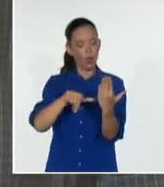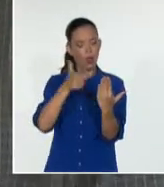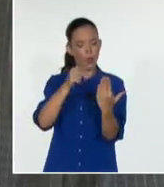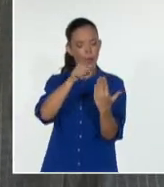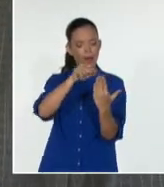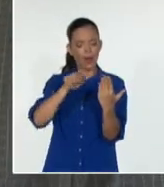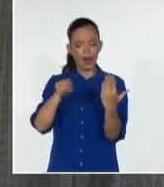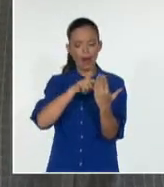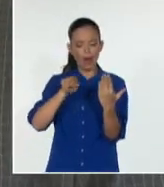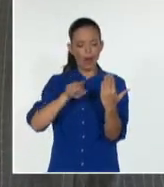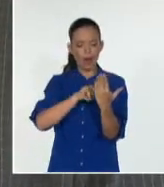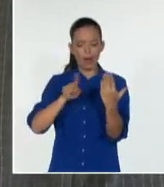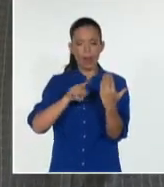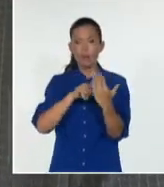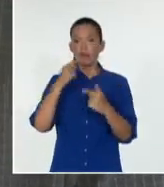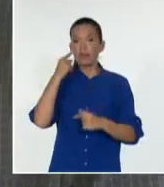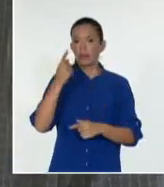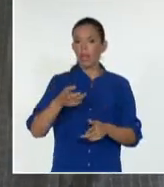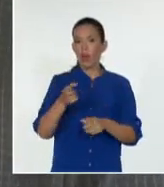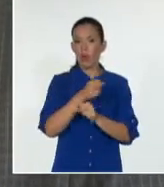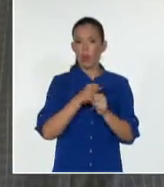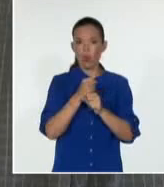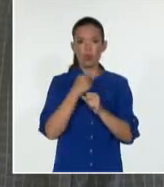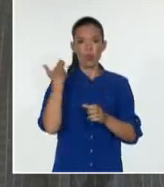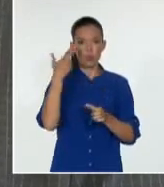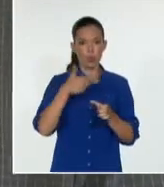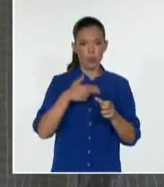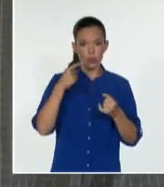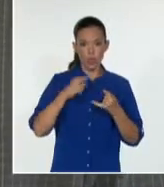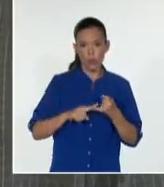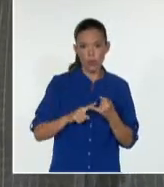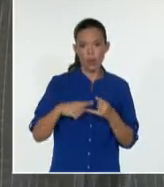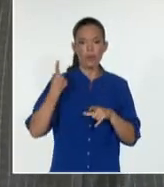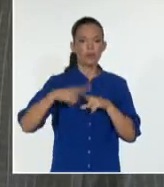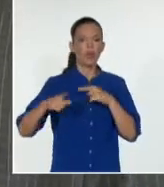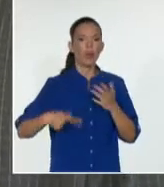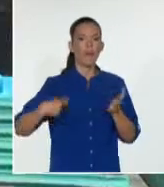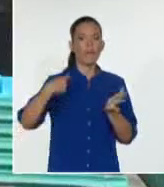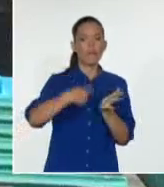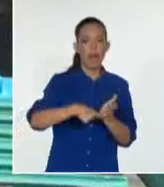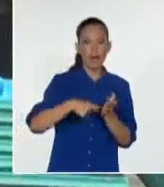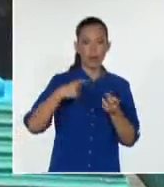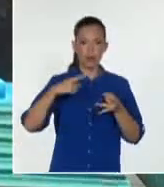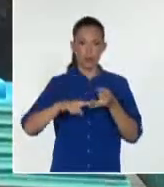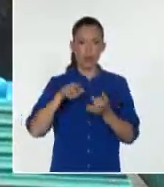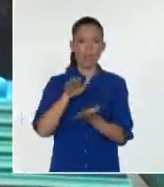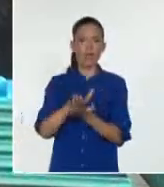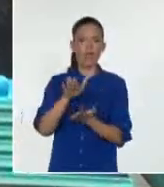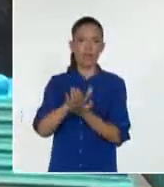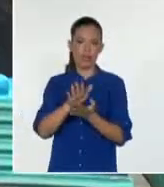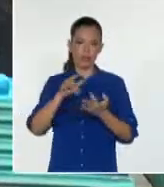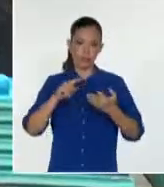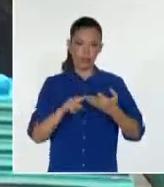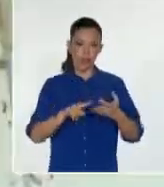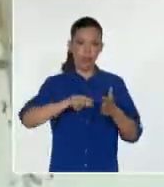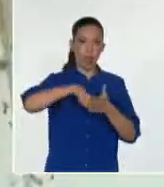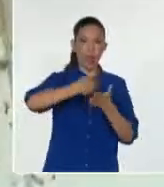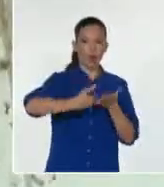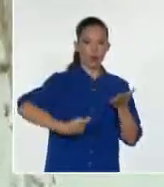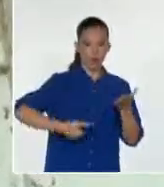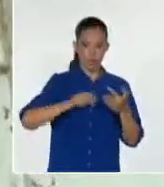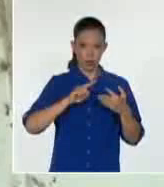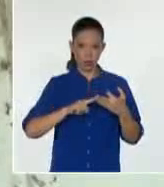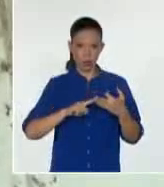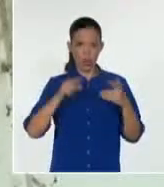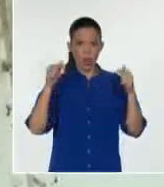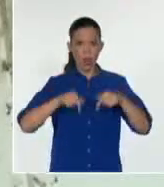los temas de combustible inventario cuenta por cobrar cuenta por pagar y contratación económica tabacoa Hoy está llamada a incrementar la producción